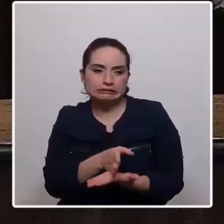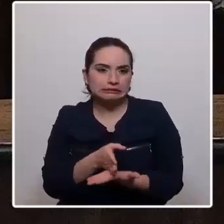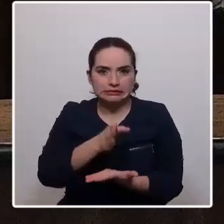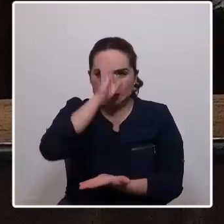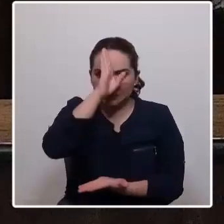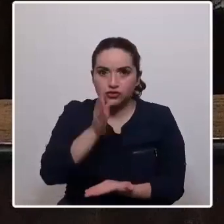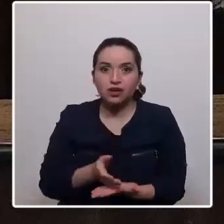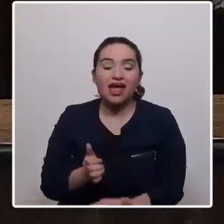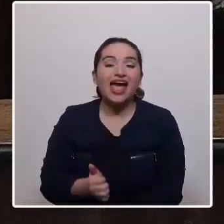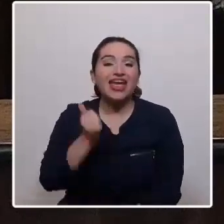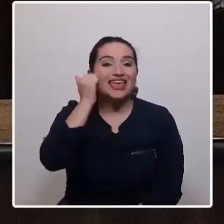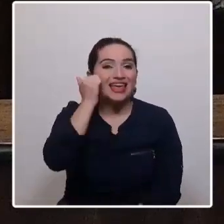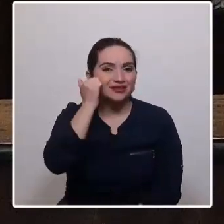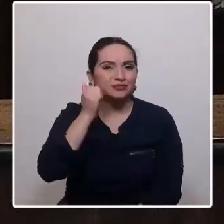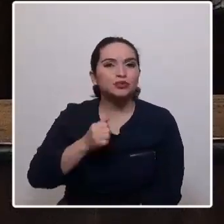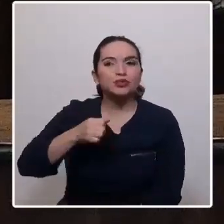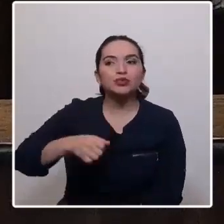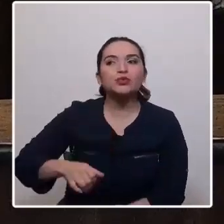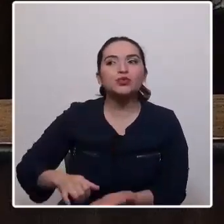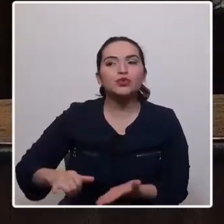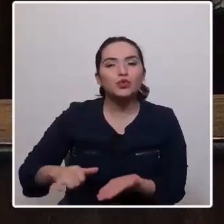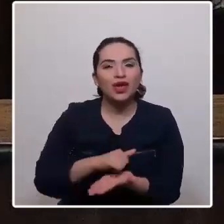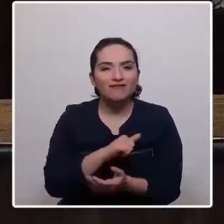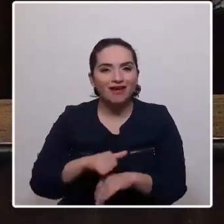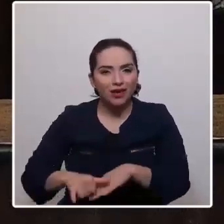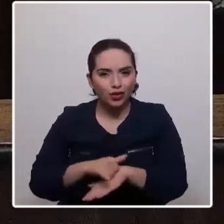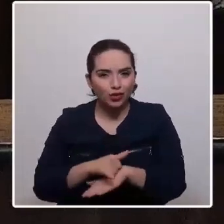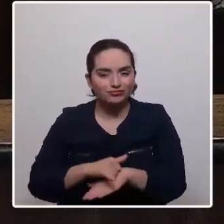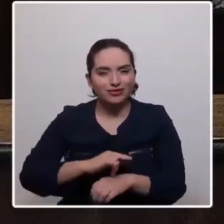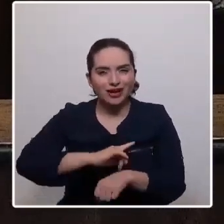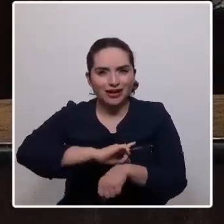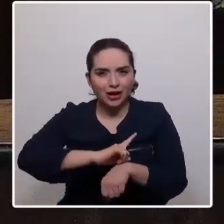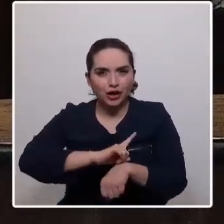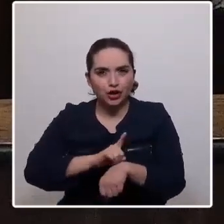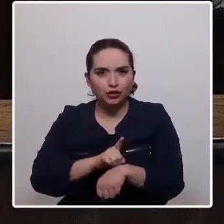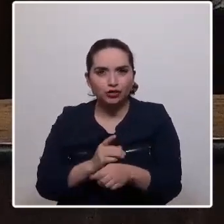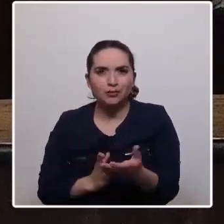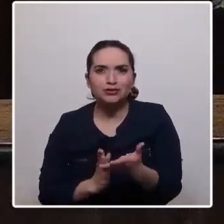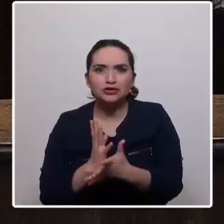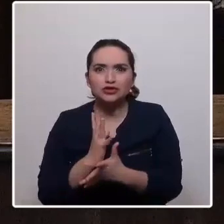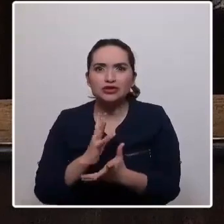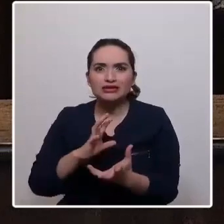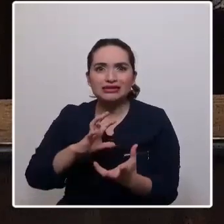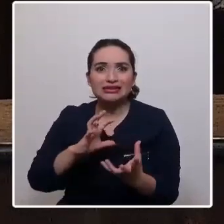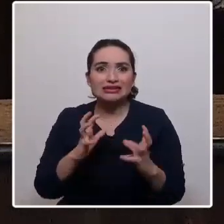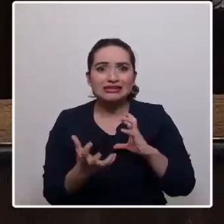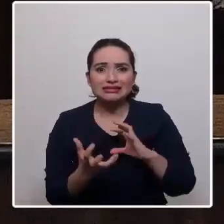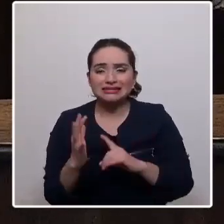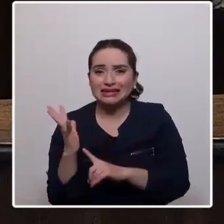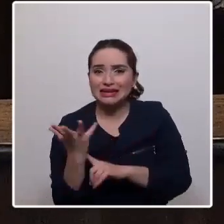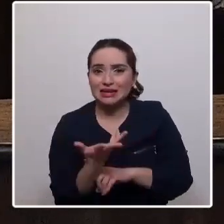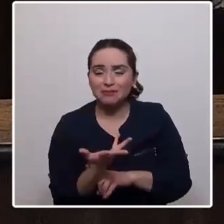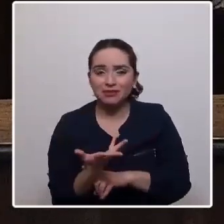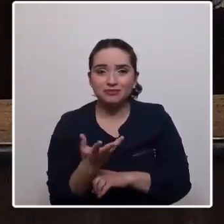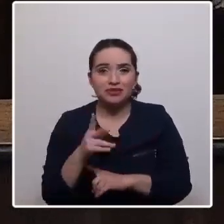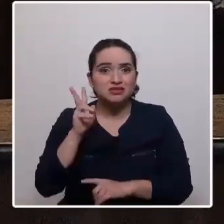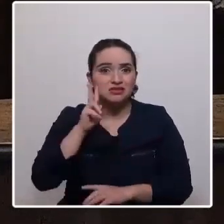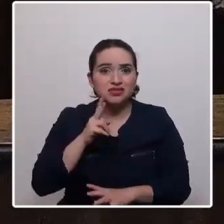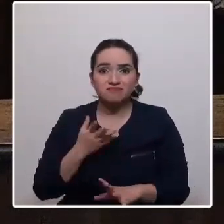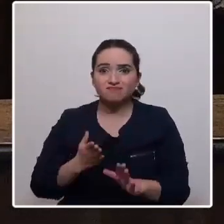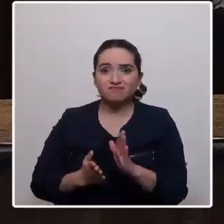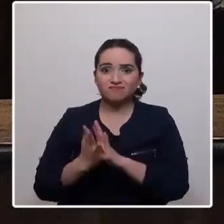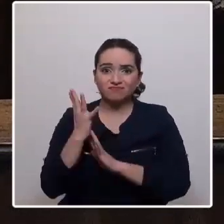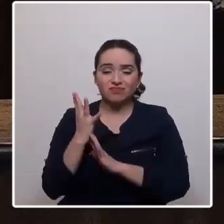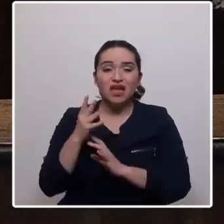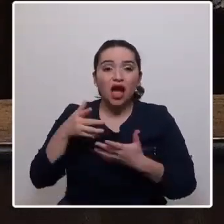Nueva York un reloj gigante comenzó a marcar la cuenta regresiva para entrar en una crisis climática irreversible, en Chile, por fin